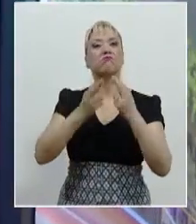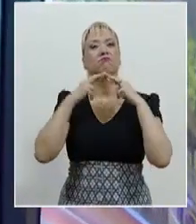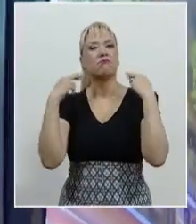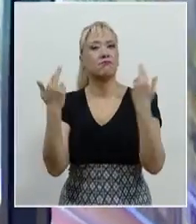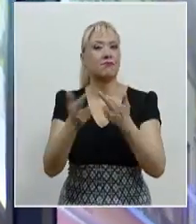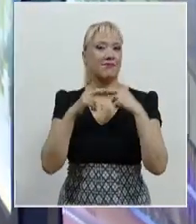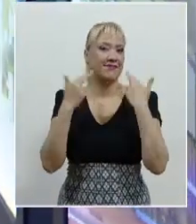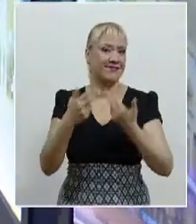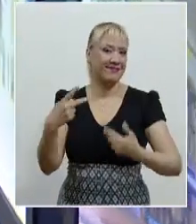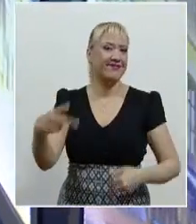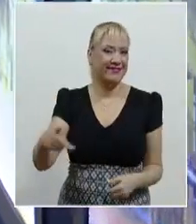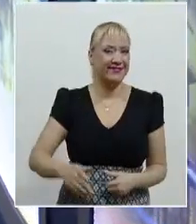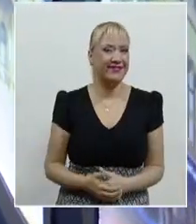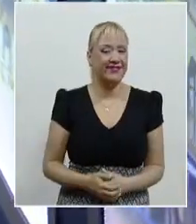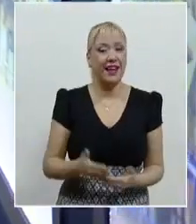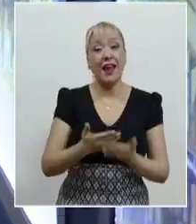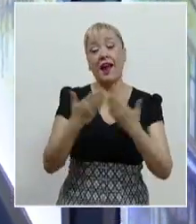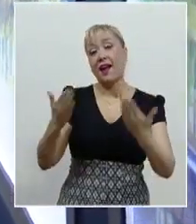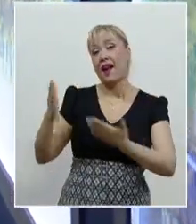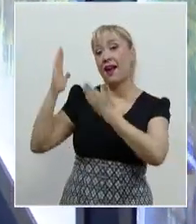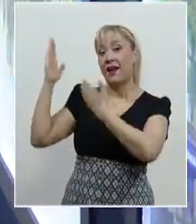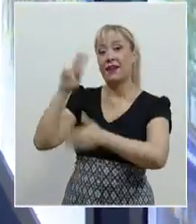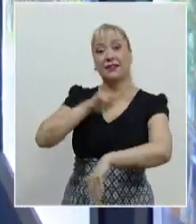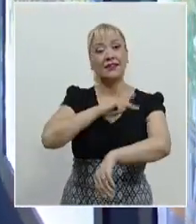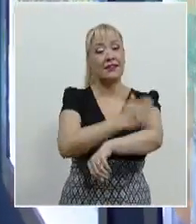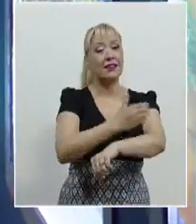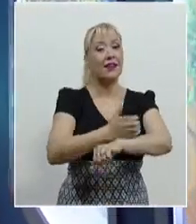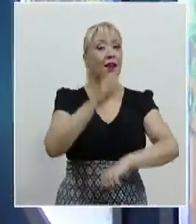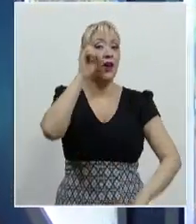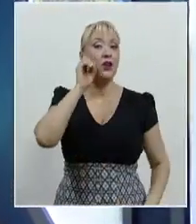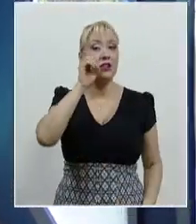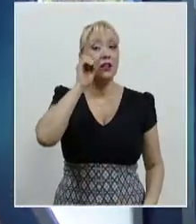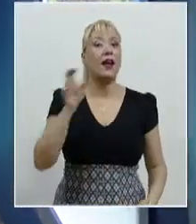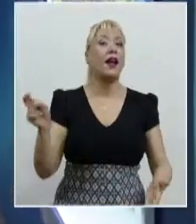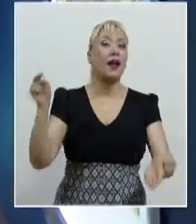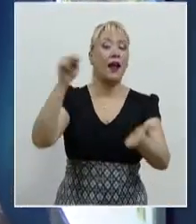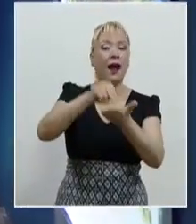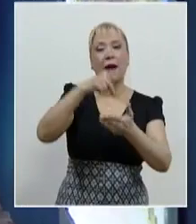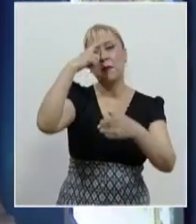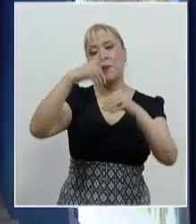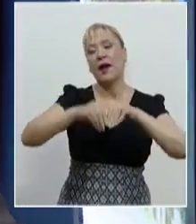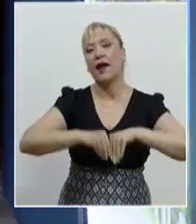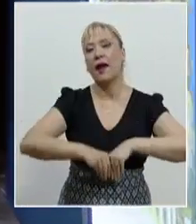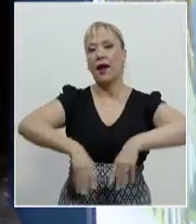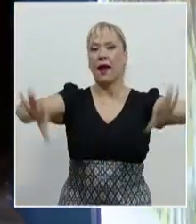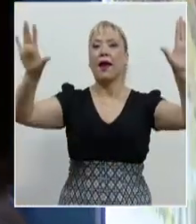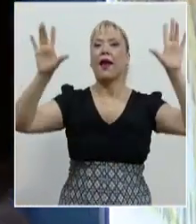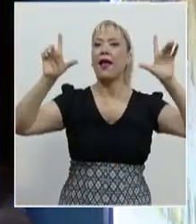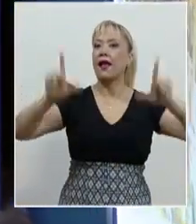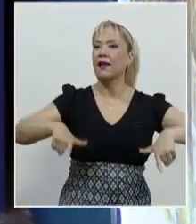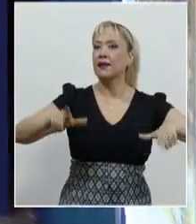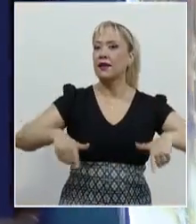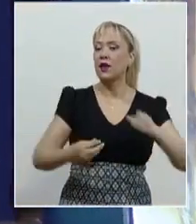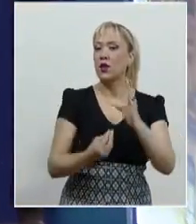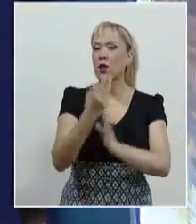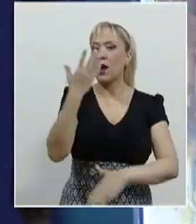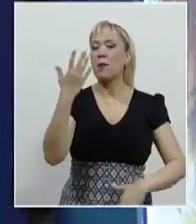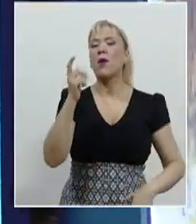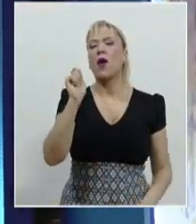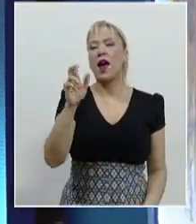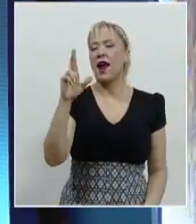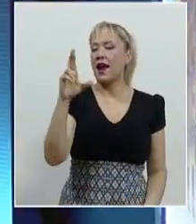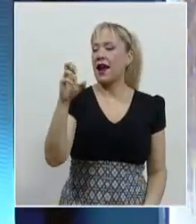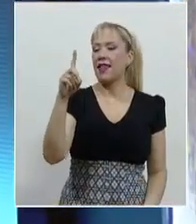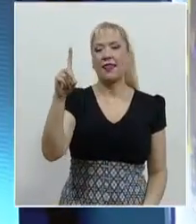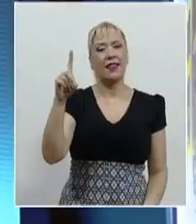Y ahora nos enlazamos con mi compañero Óscar González, quien se encuentra en el lanzamiento de la plataforma digital humanitaria